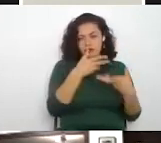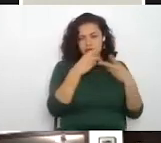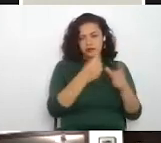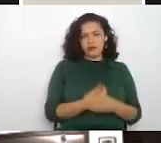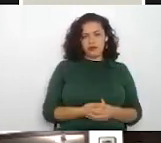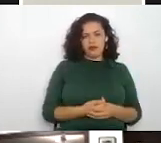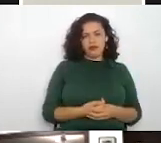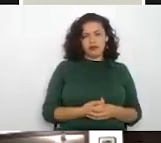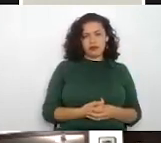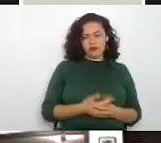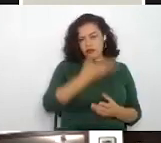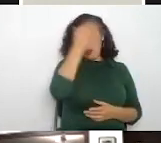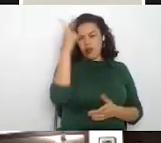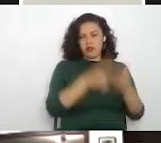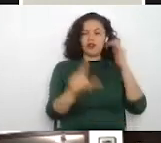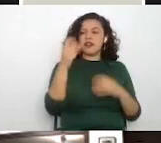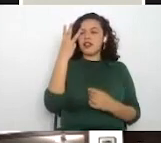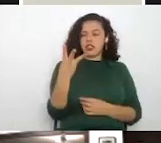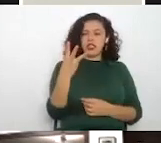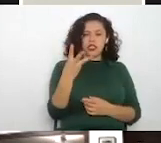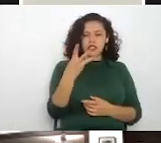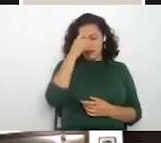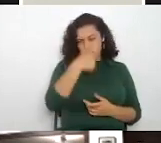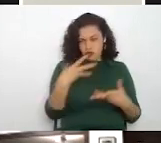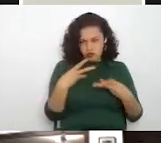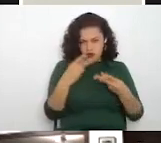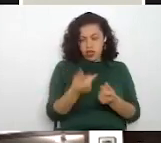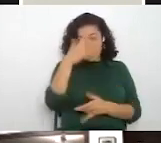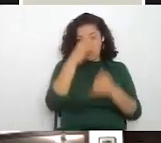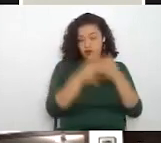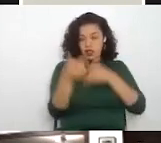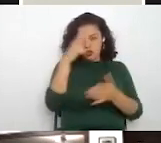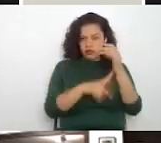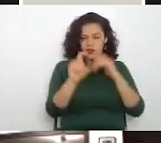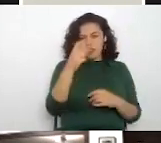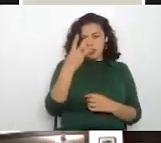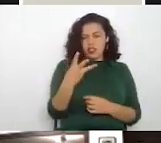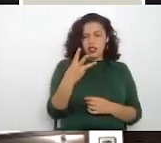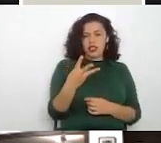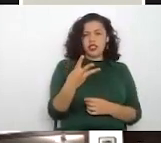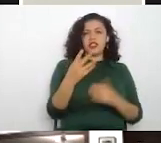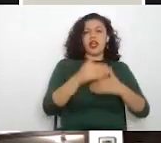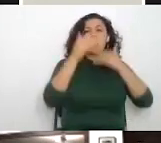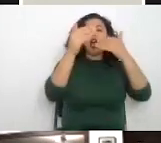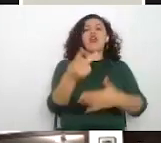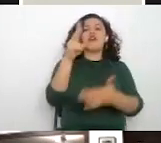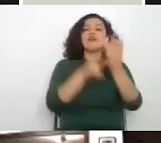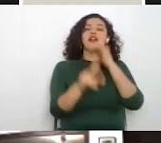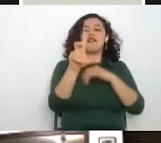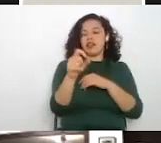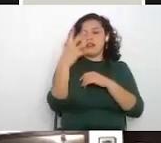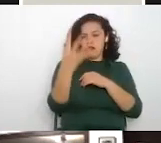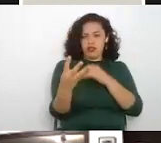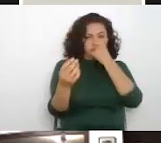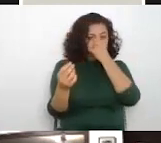el presupuesto del año 2023 y para cuando venga el final del 2023 harán el del 2024. Entonces,